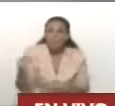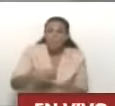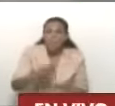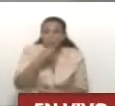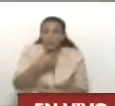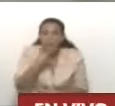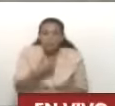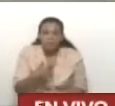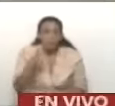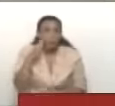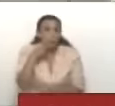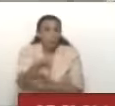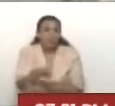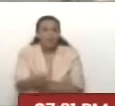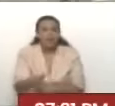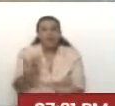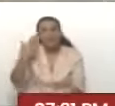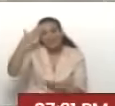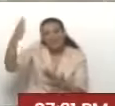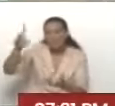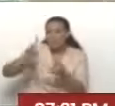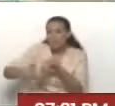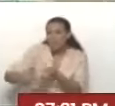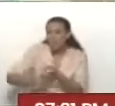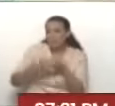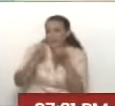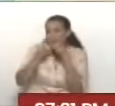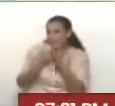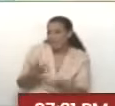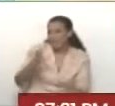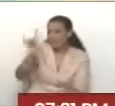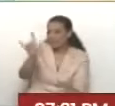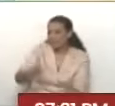Y cuando me fui, un saludo a Silvia, ¿vale? Ah.